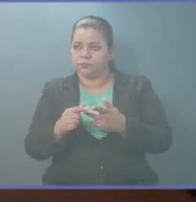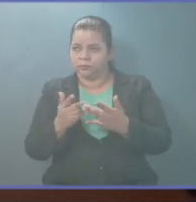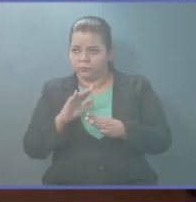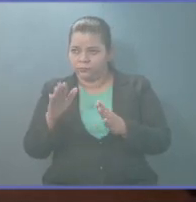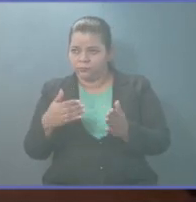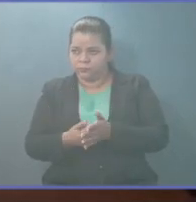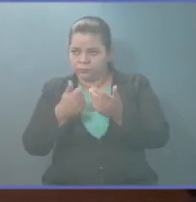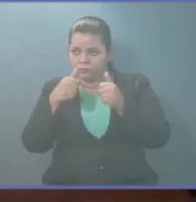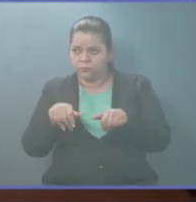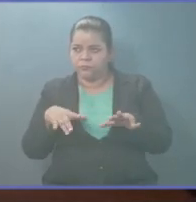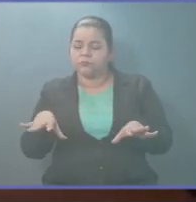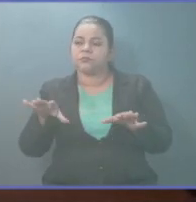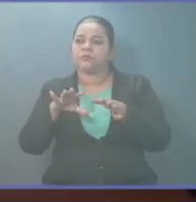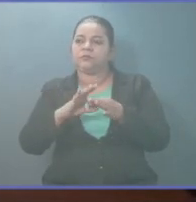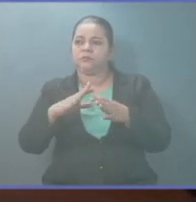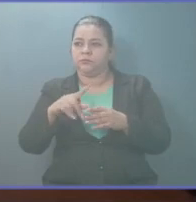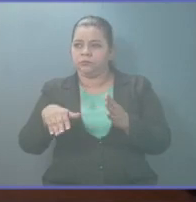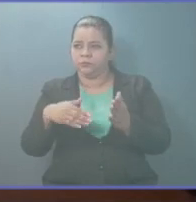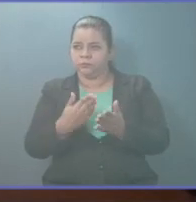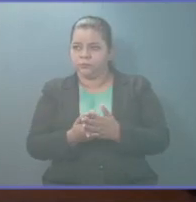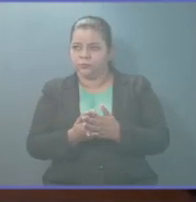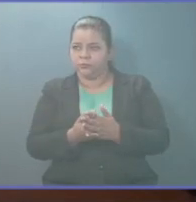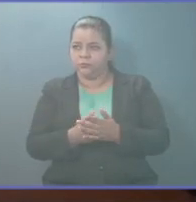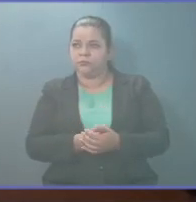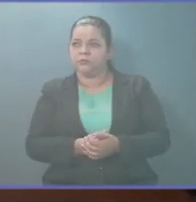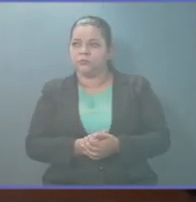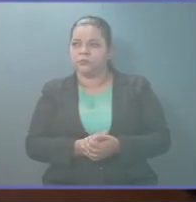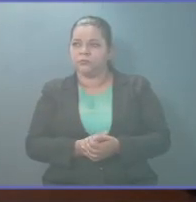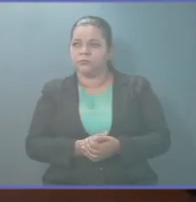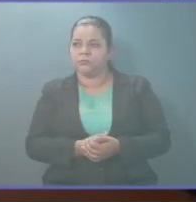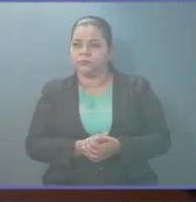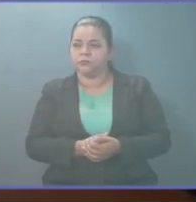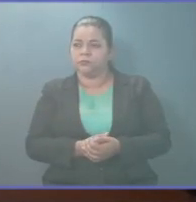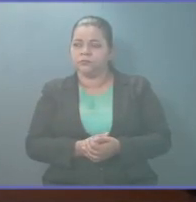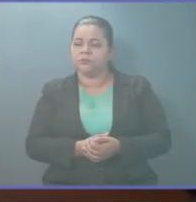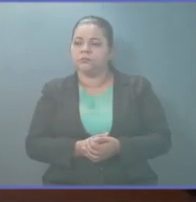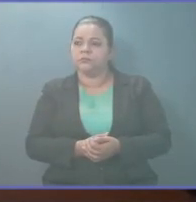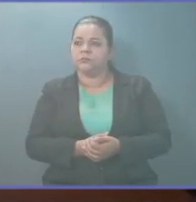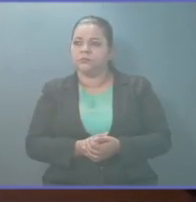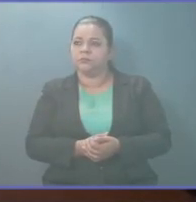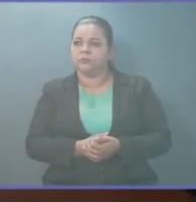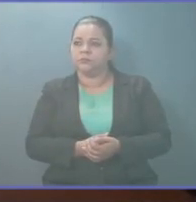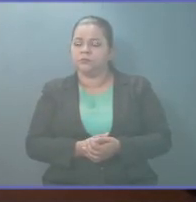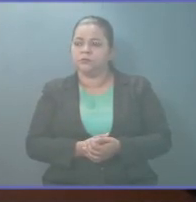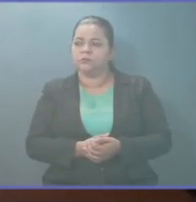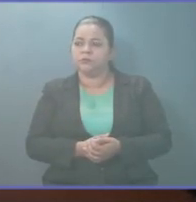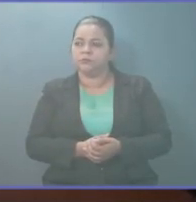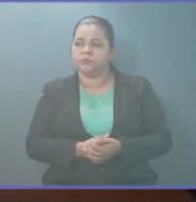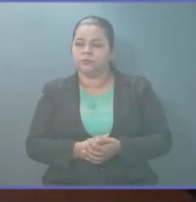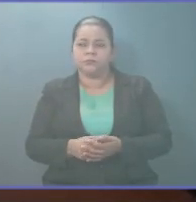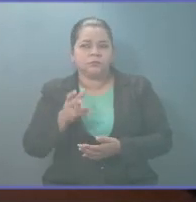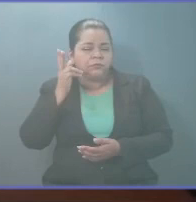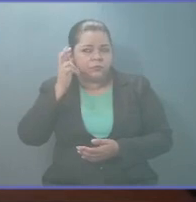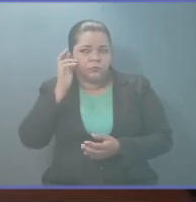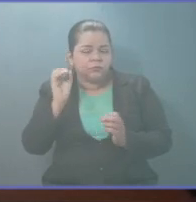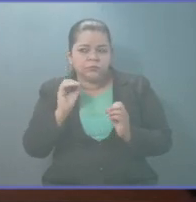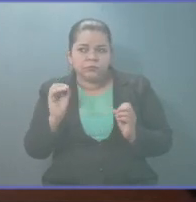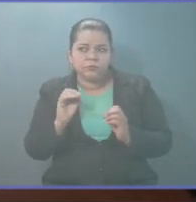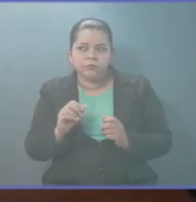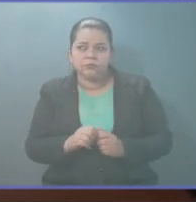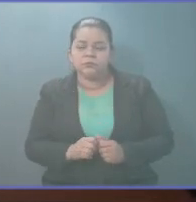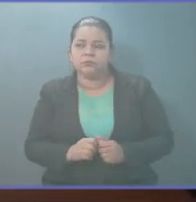aprobamos. Okay. Que no aceptamos la observación. Okay. esa fue la decisión que tomamos.